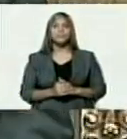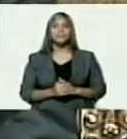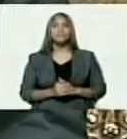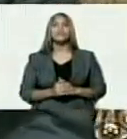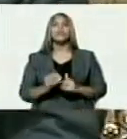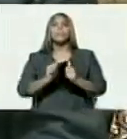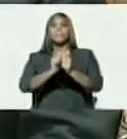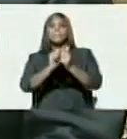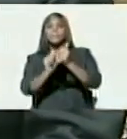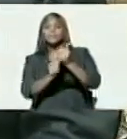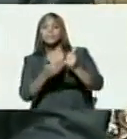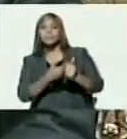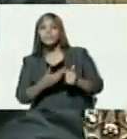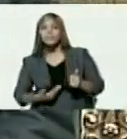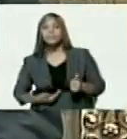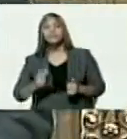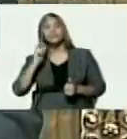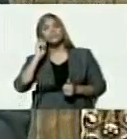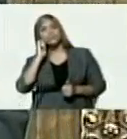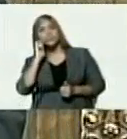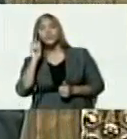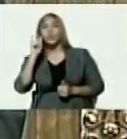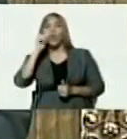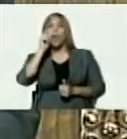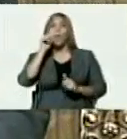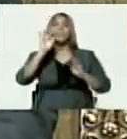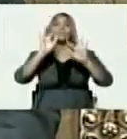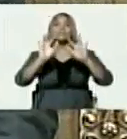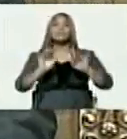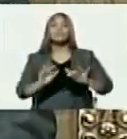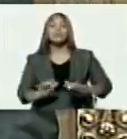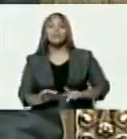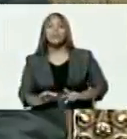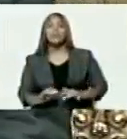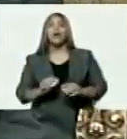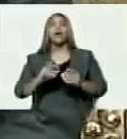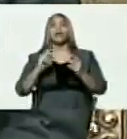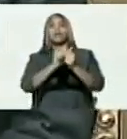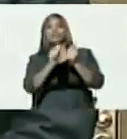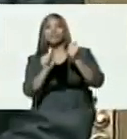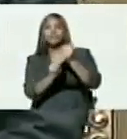Vicepresidente, vicepresidenta, secretaria, subsecretaria,